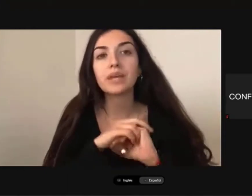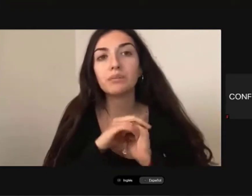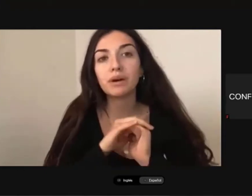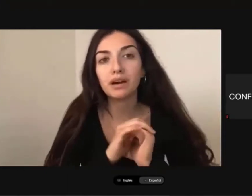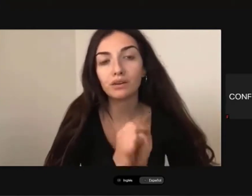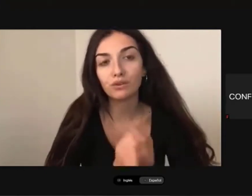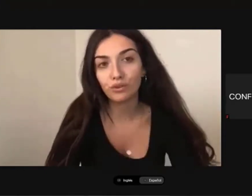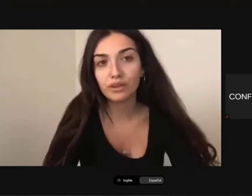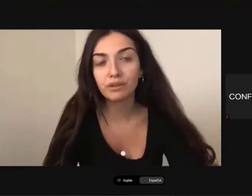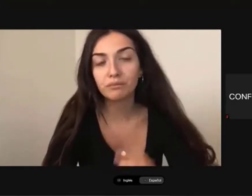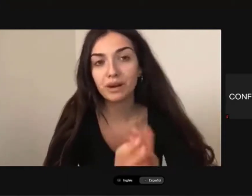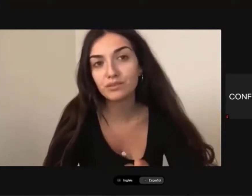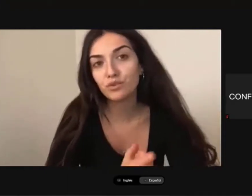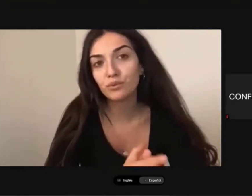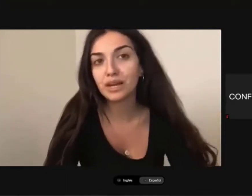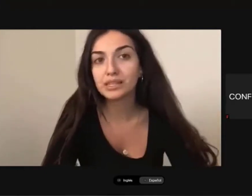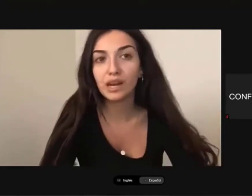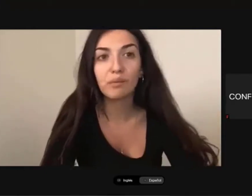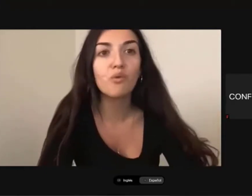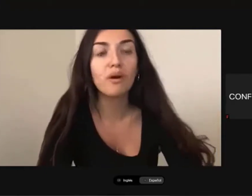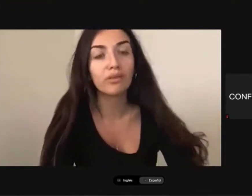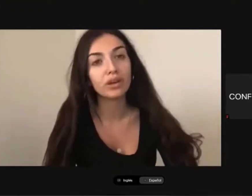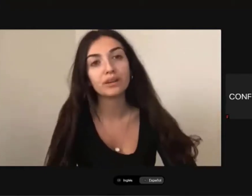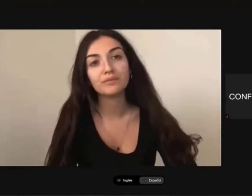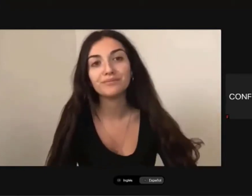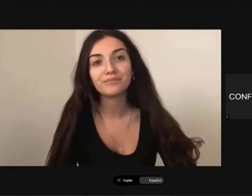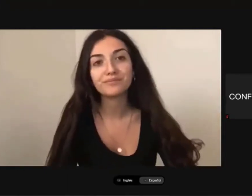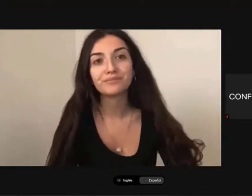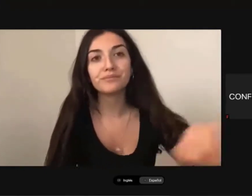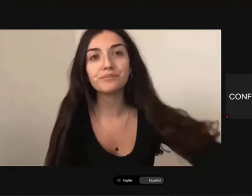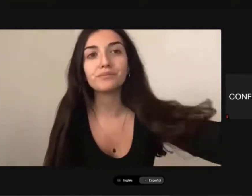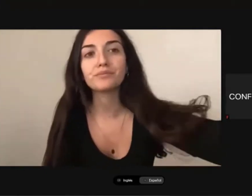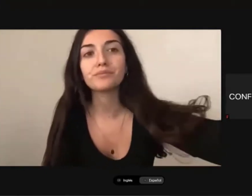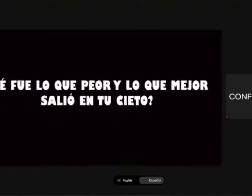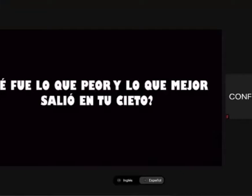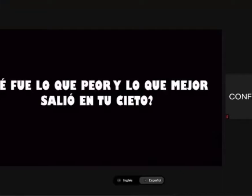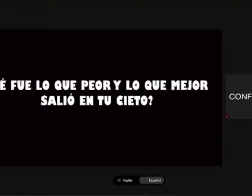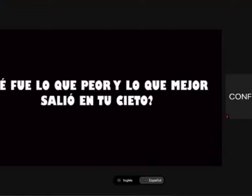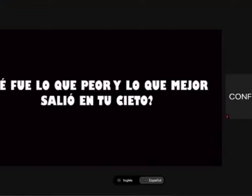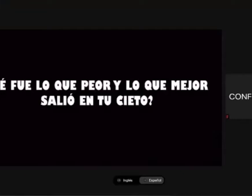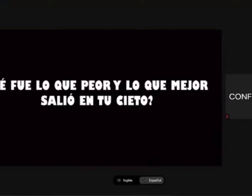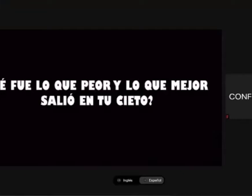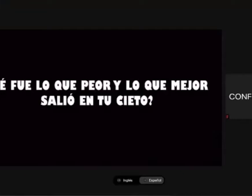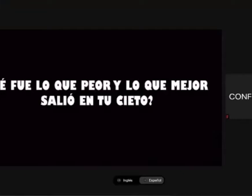gente y para conocer más sobre la terapia ocupacional.